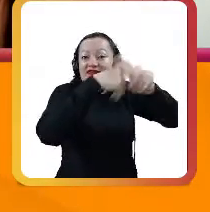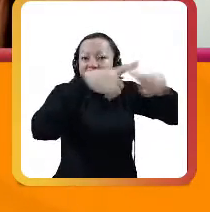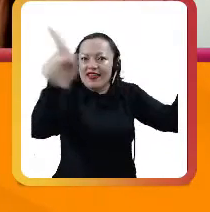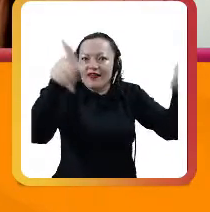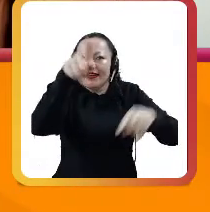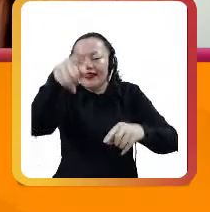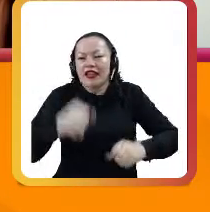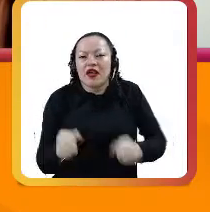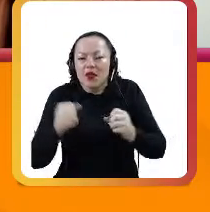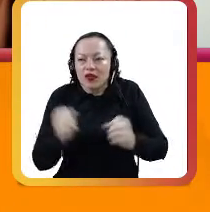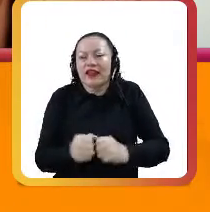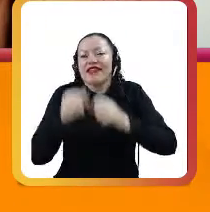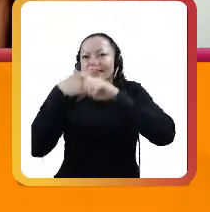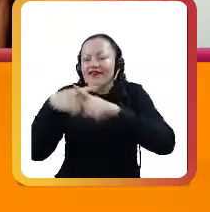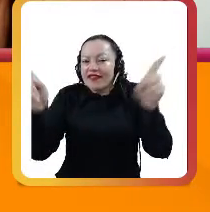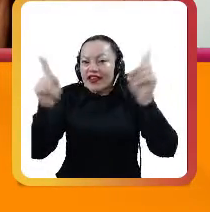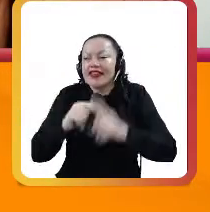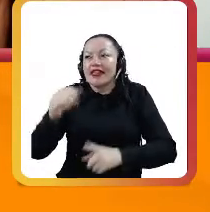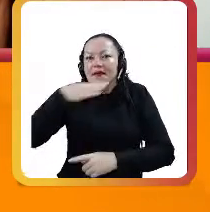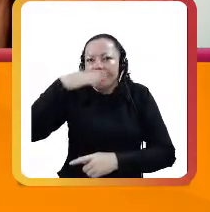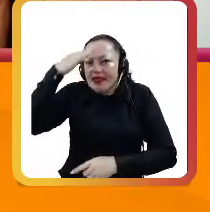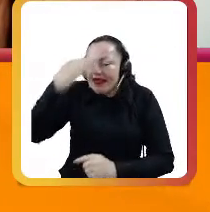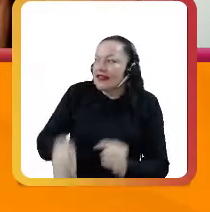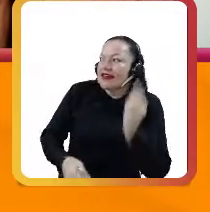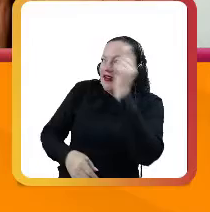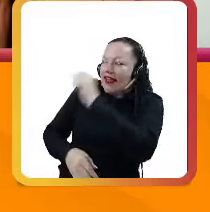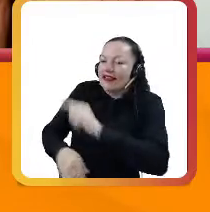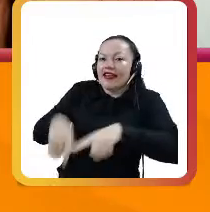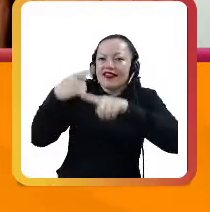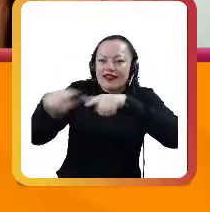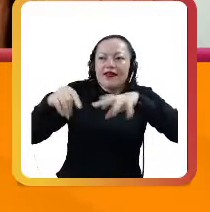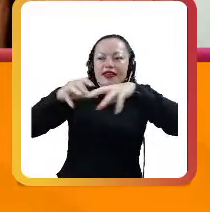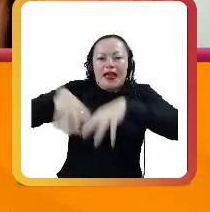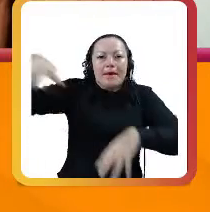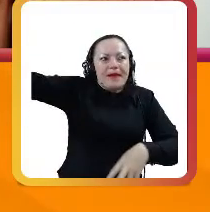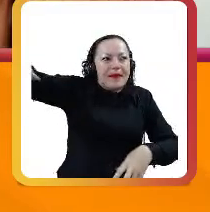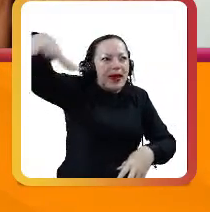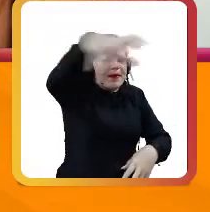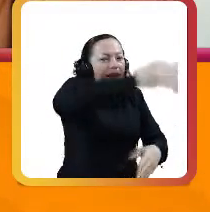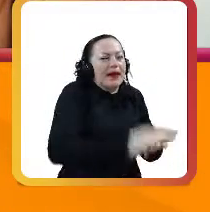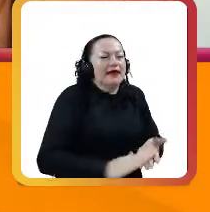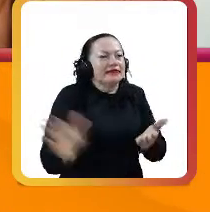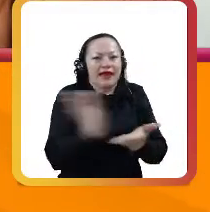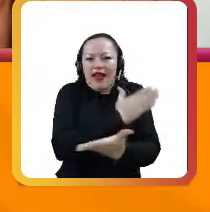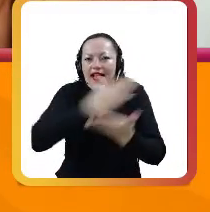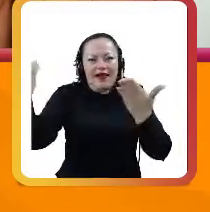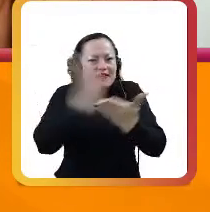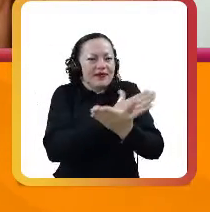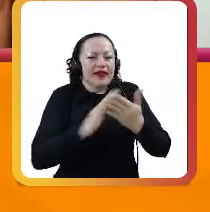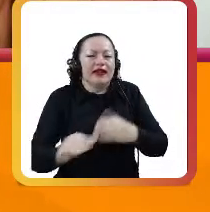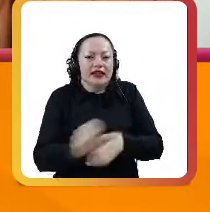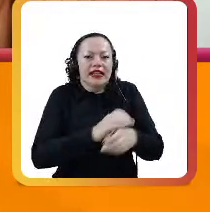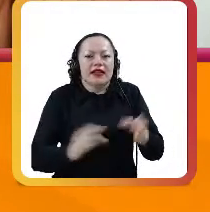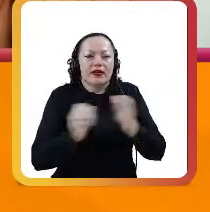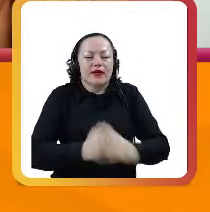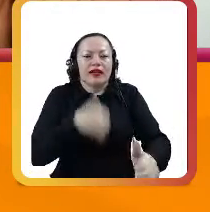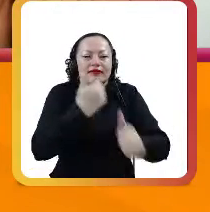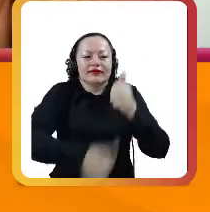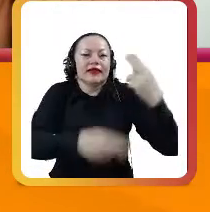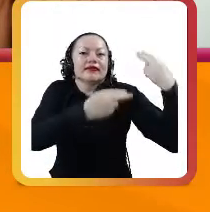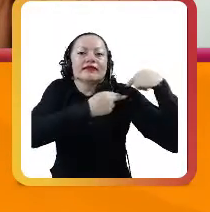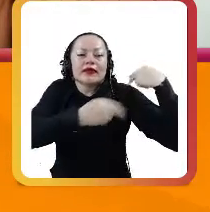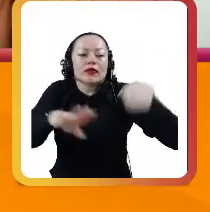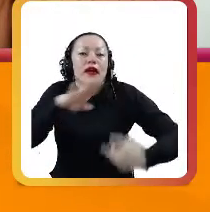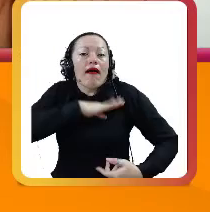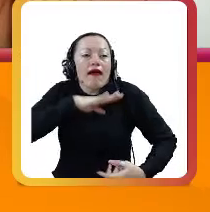maneja diferente, Medellín es algo totalmente diferente, y cada ciudad con su respectivo alcalde o